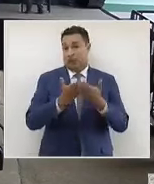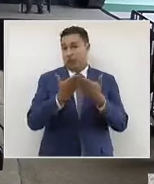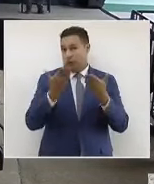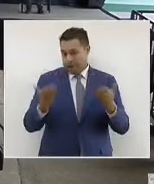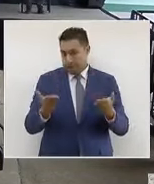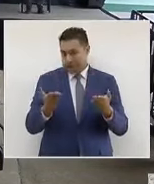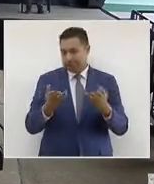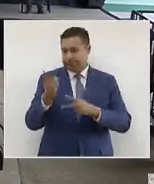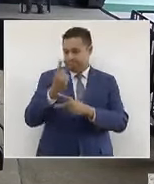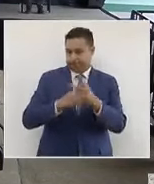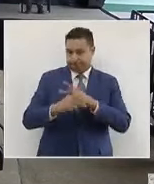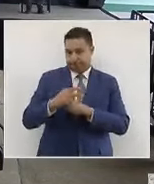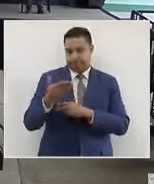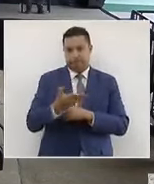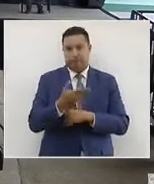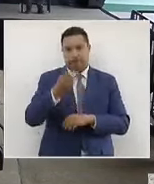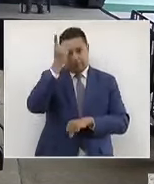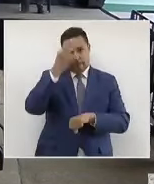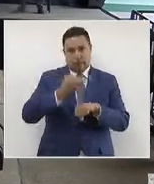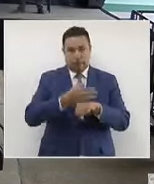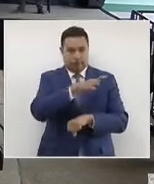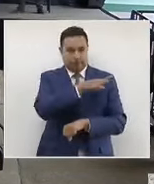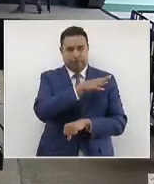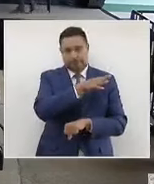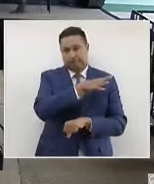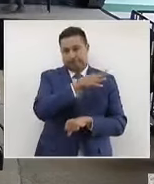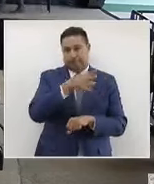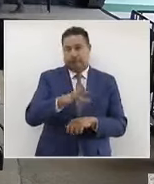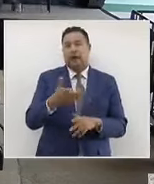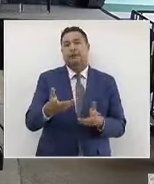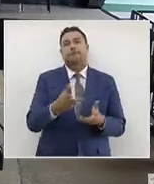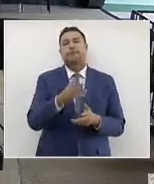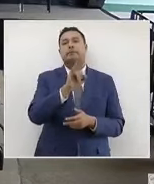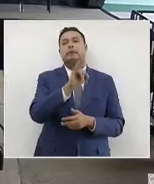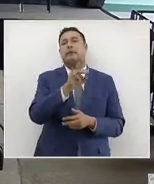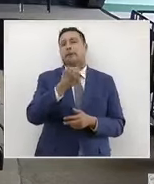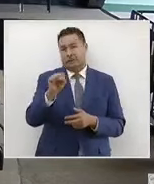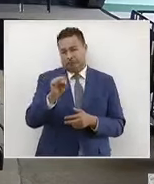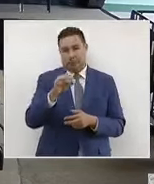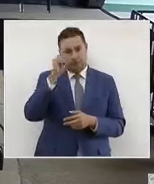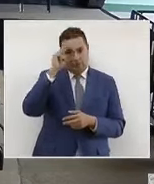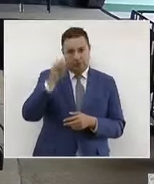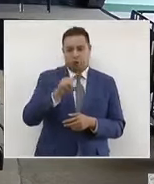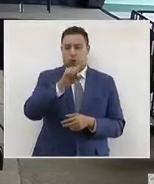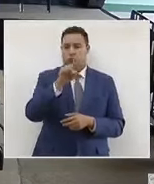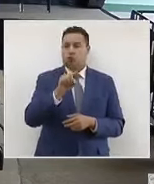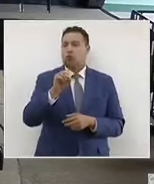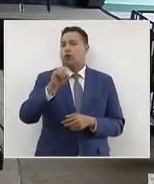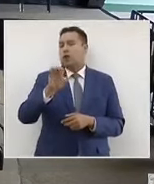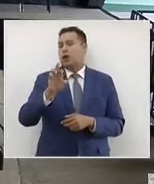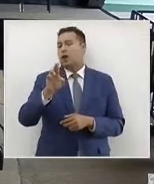Procedemos con la intervención del director general del Instituto Mexicano del Seguro Social, maestro Zoé Robledo.